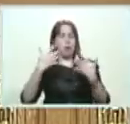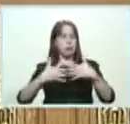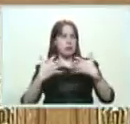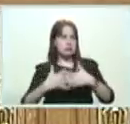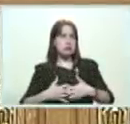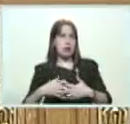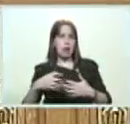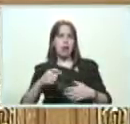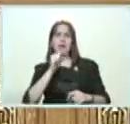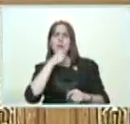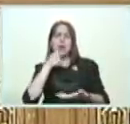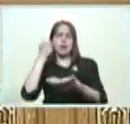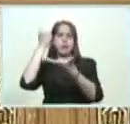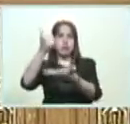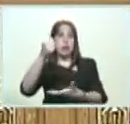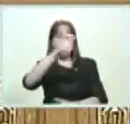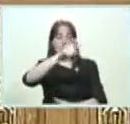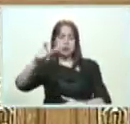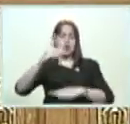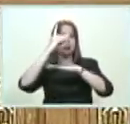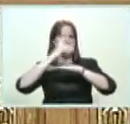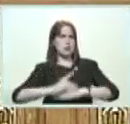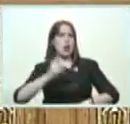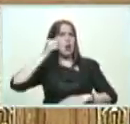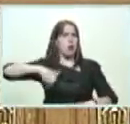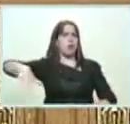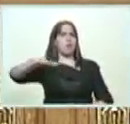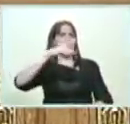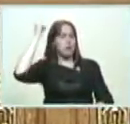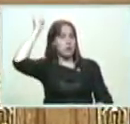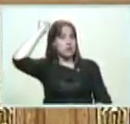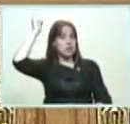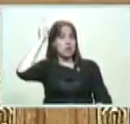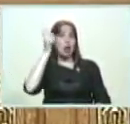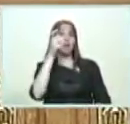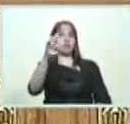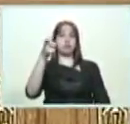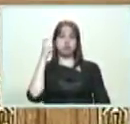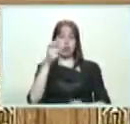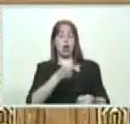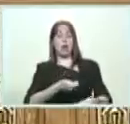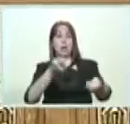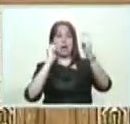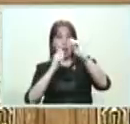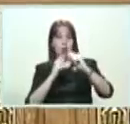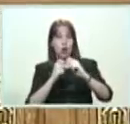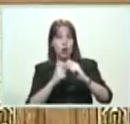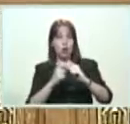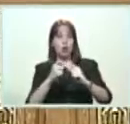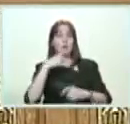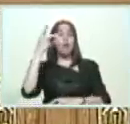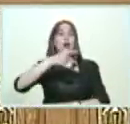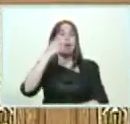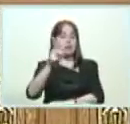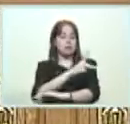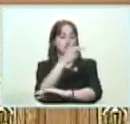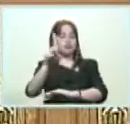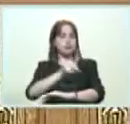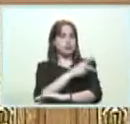los pensionados, de las personas con discapacidad, de los pueblos indígenas, de los campesinos, de los pescadores, de los poetas?